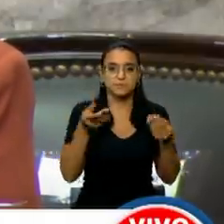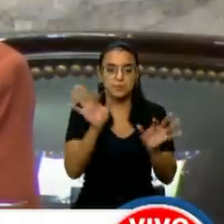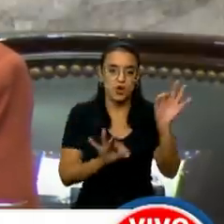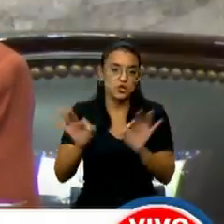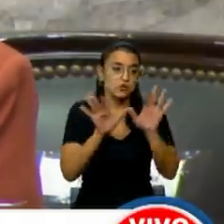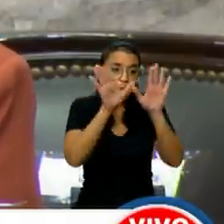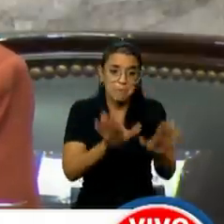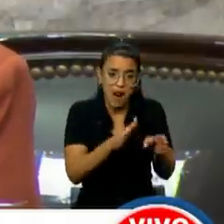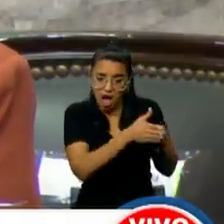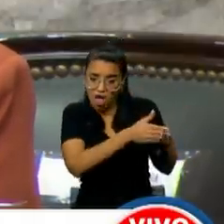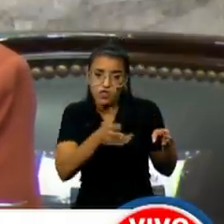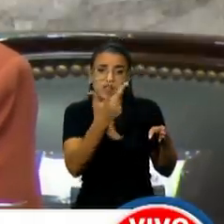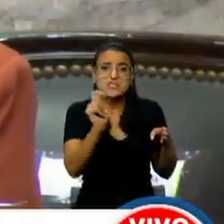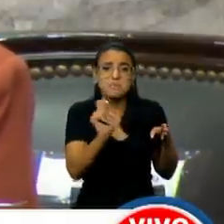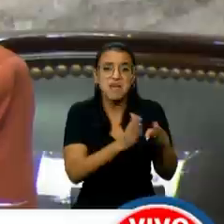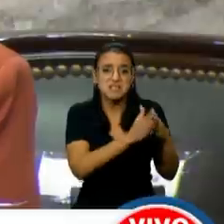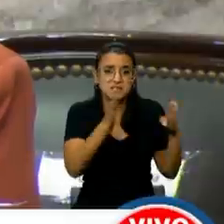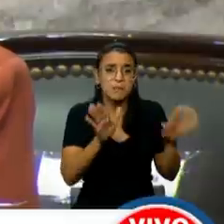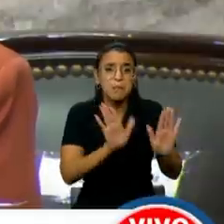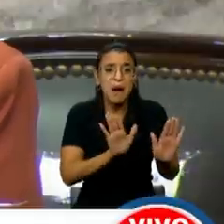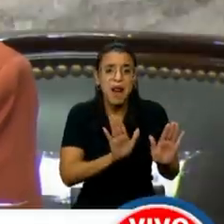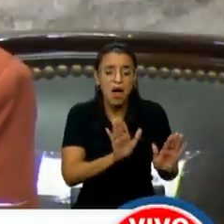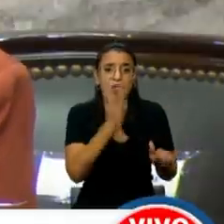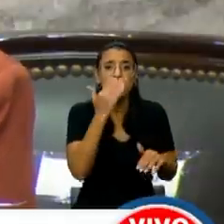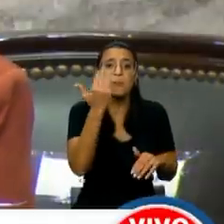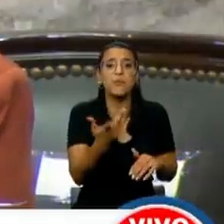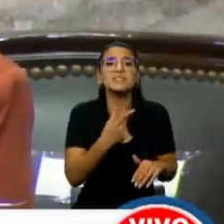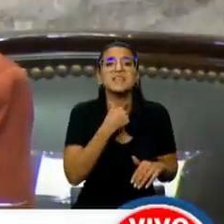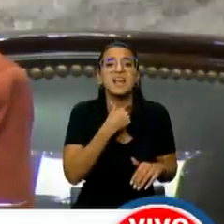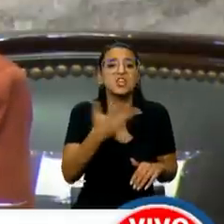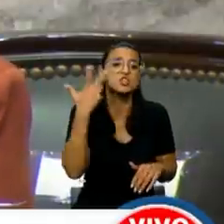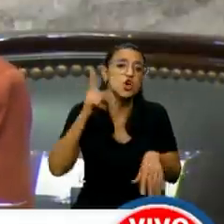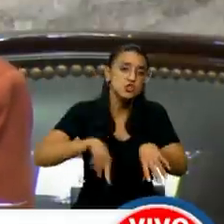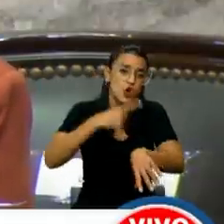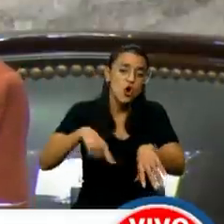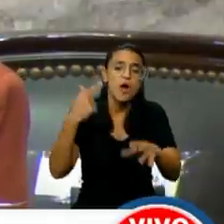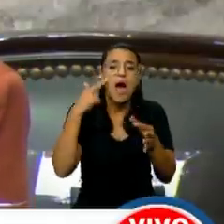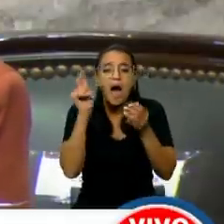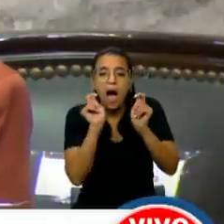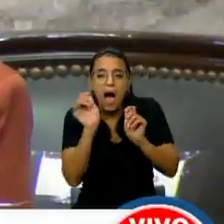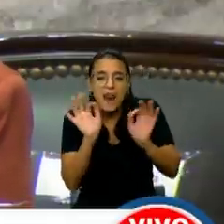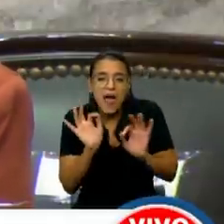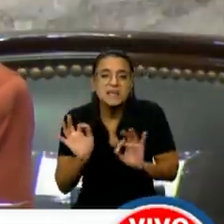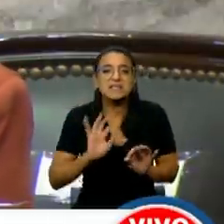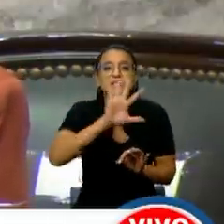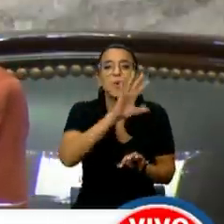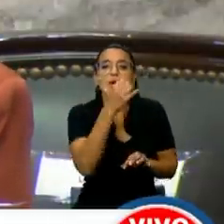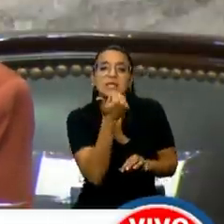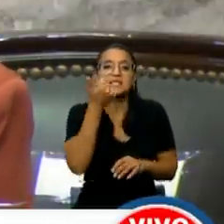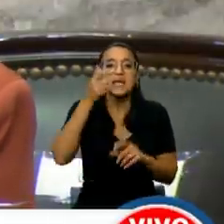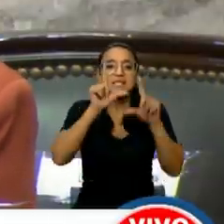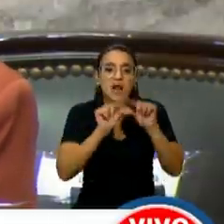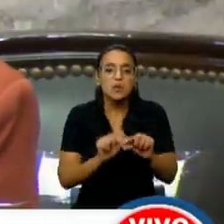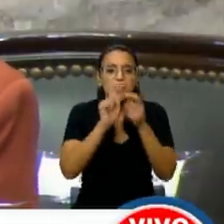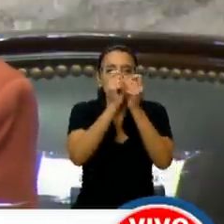estuvo parado por más de tres meses y luego quieren que en 18 horas se analicen los 56 artículos y las